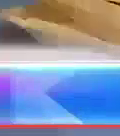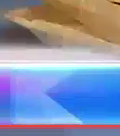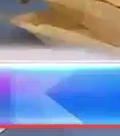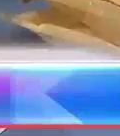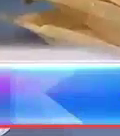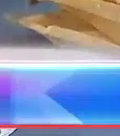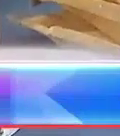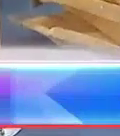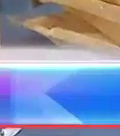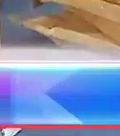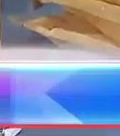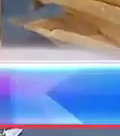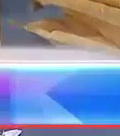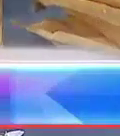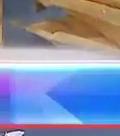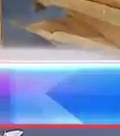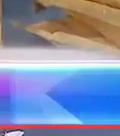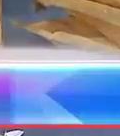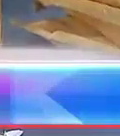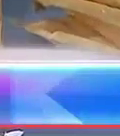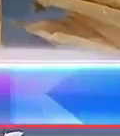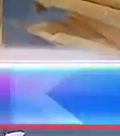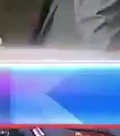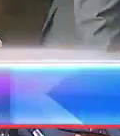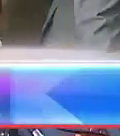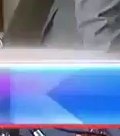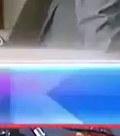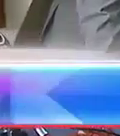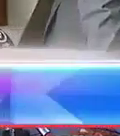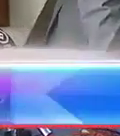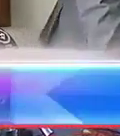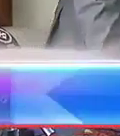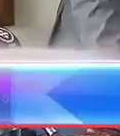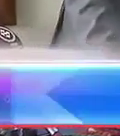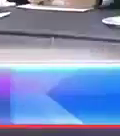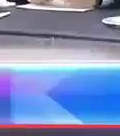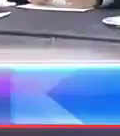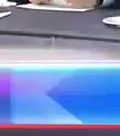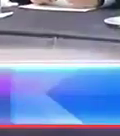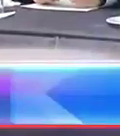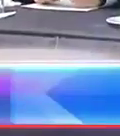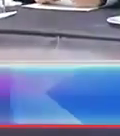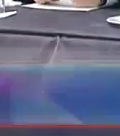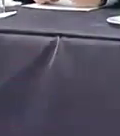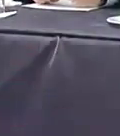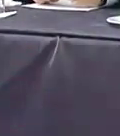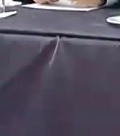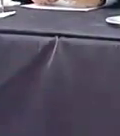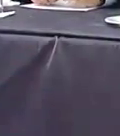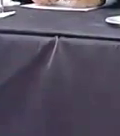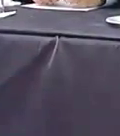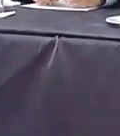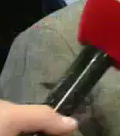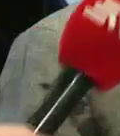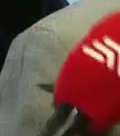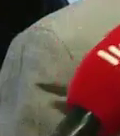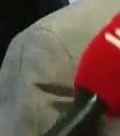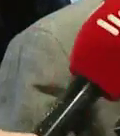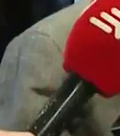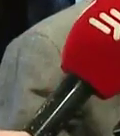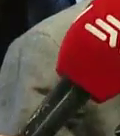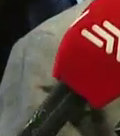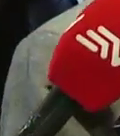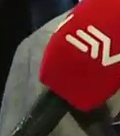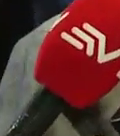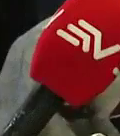frontera aseguran que no solicitarán más información al gobierno ecuatoriano. Dejan todo en manos de las carteras de Estado